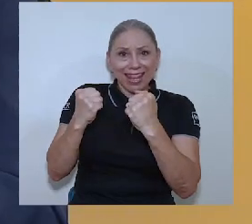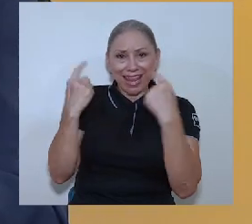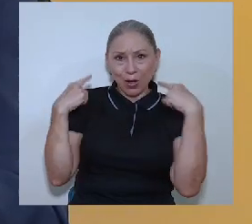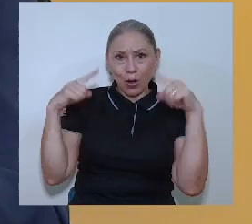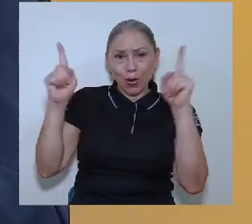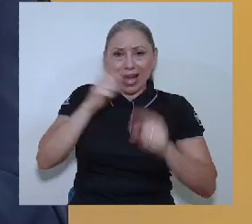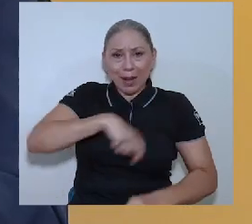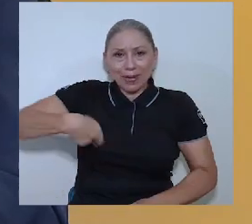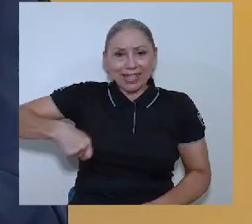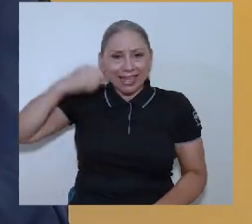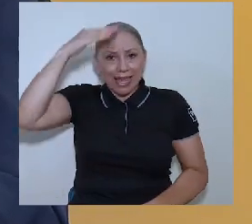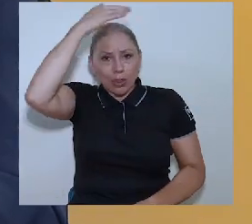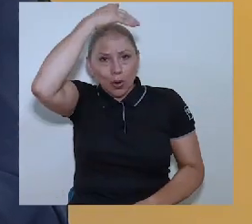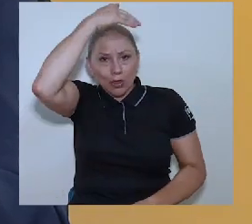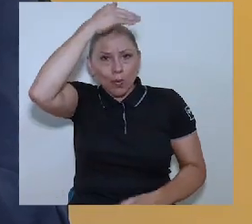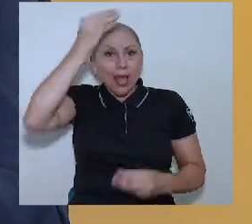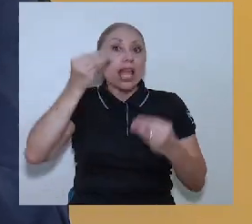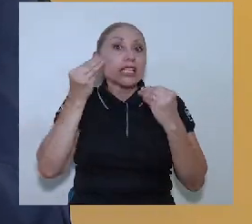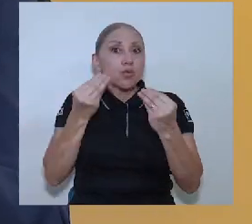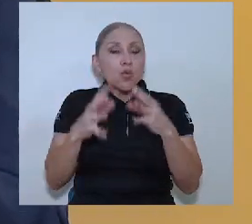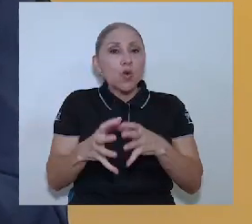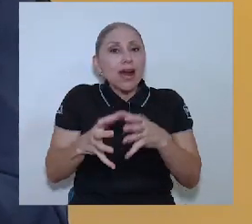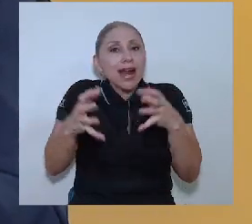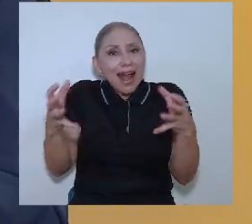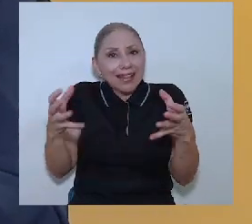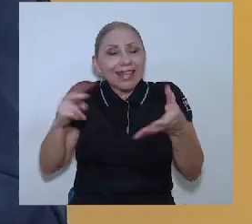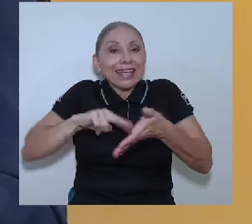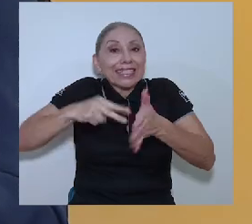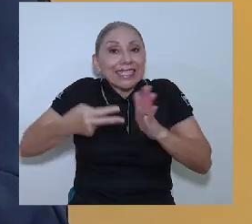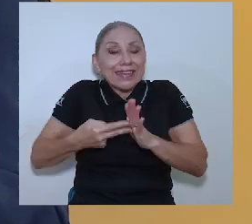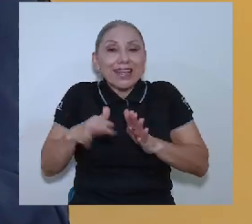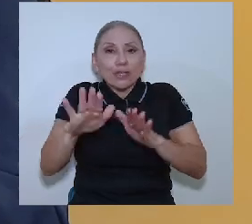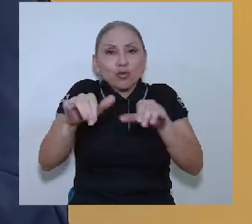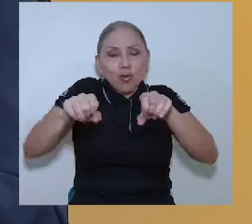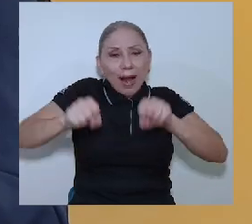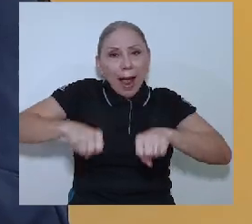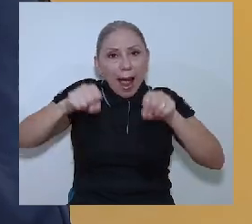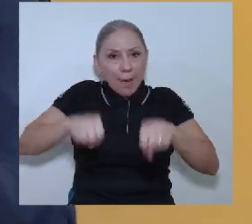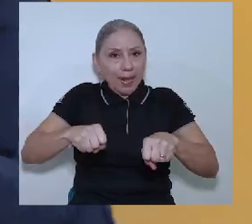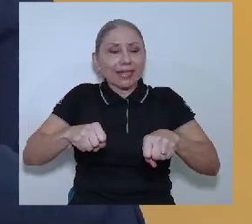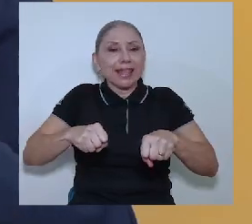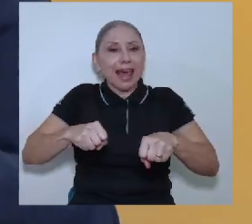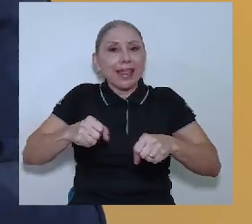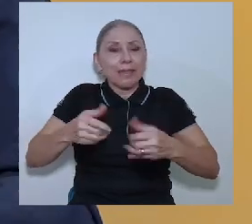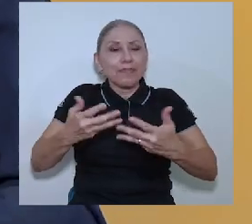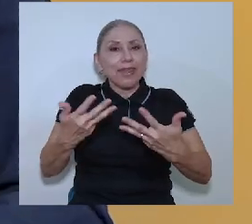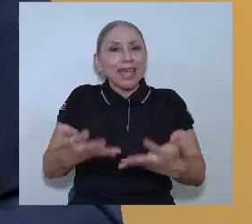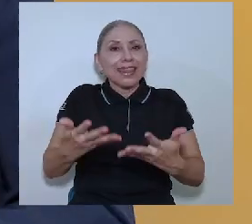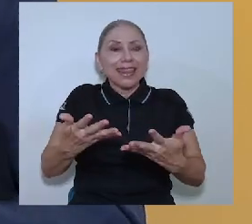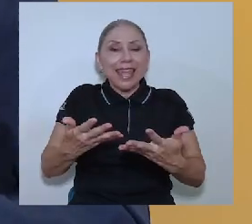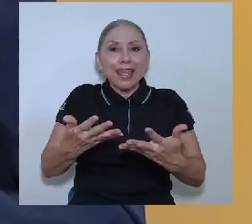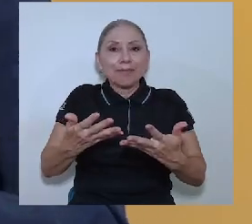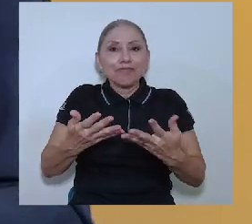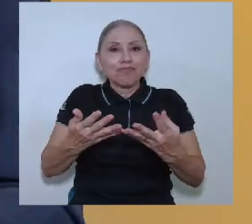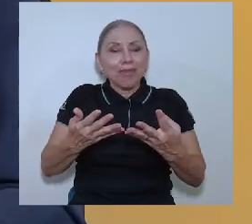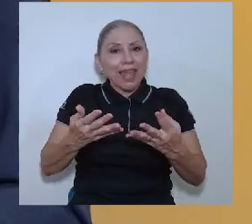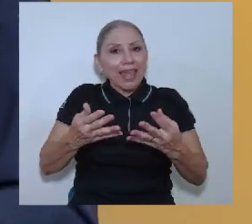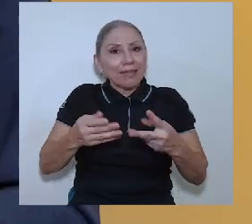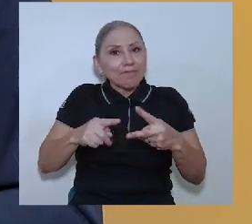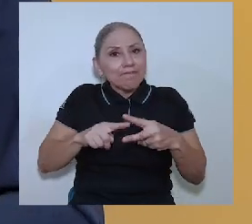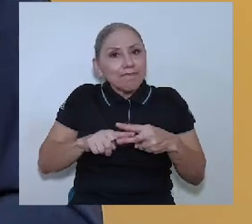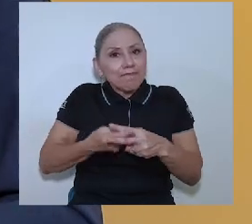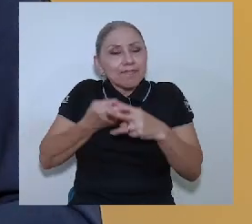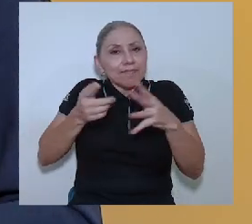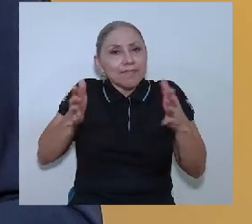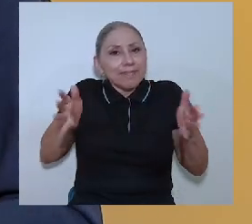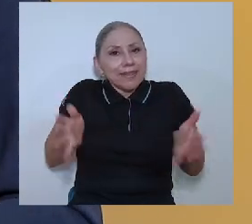Trump es muy, muy grande y que por ende su capacidad de emprender y de tratar de llevar